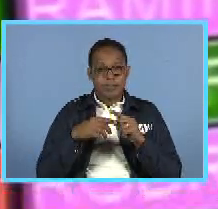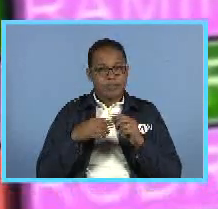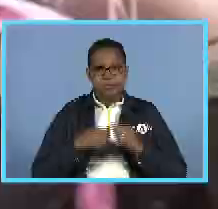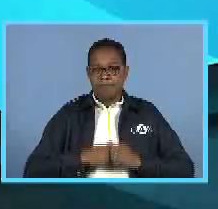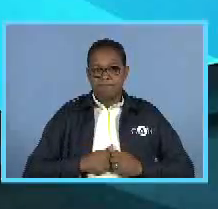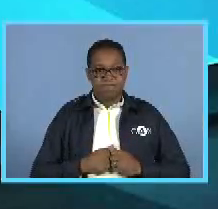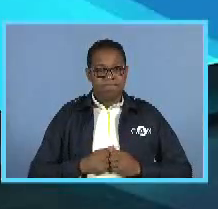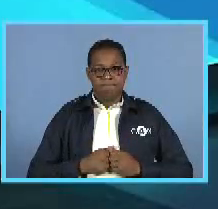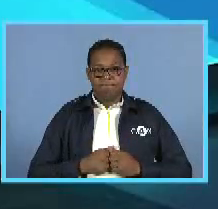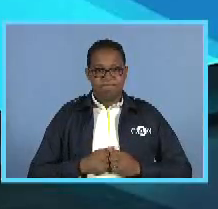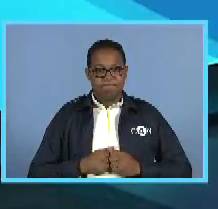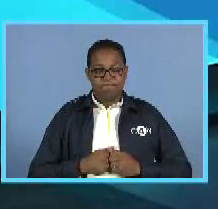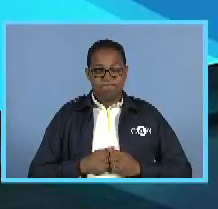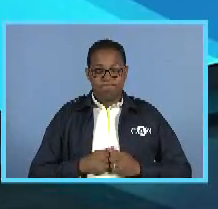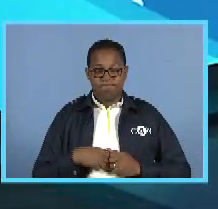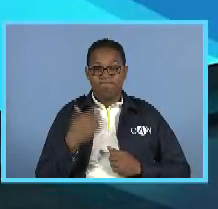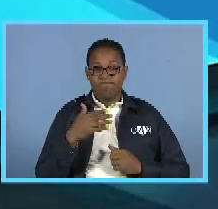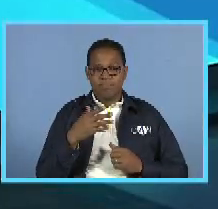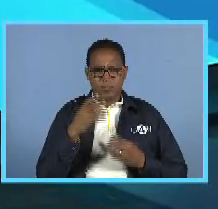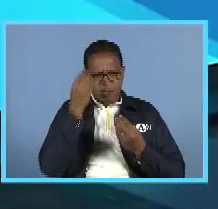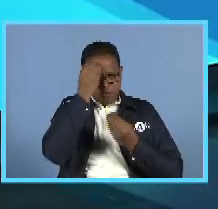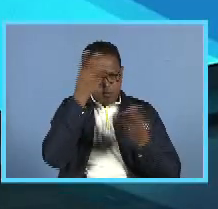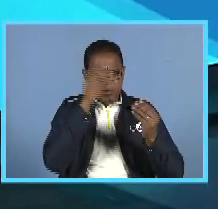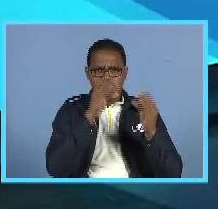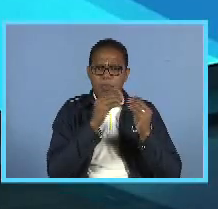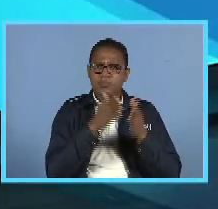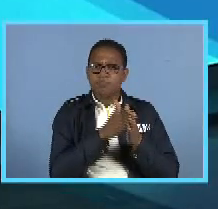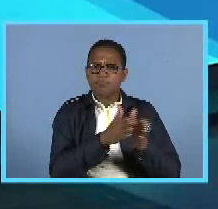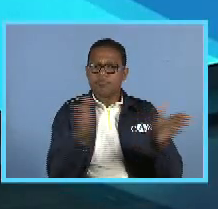sistema. Amplíe esa y otras